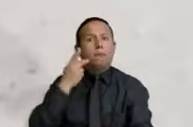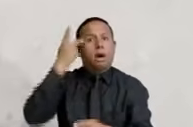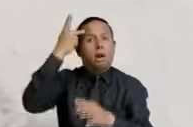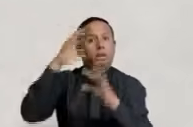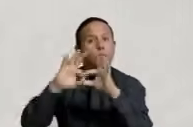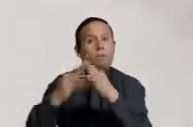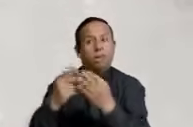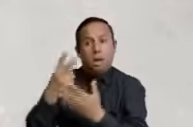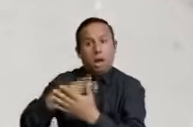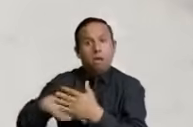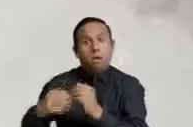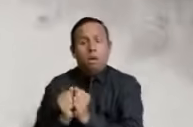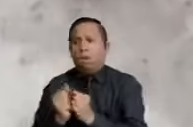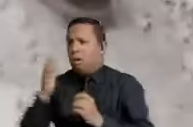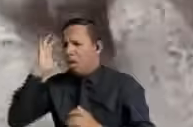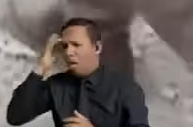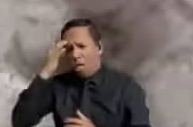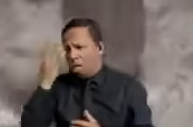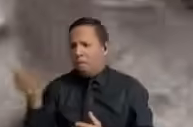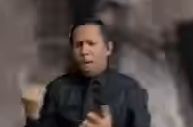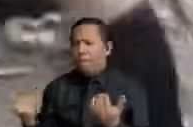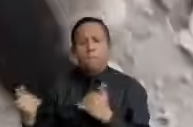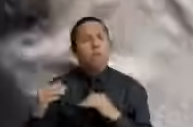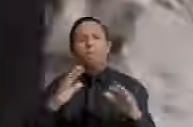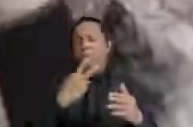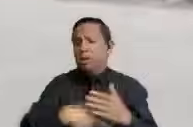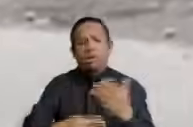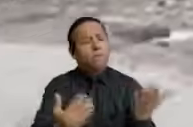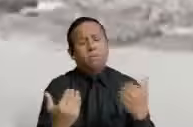acudieron asustados ante la alerta